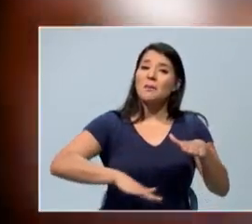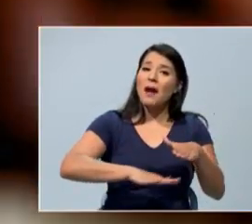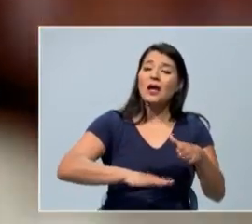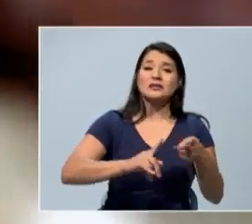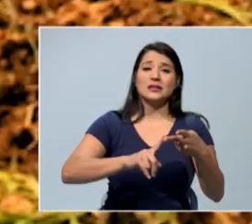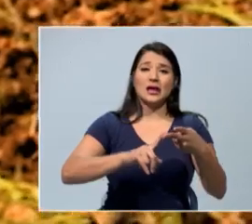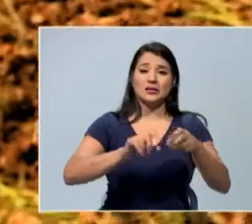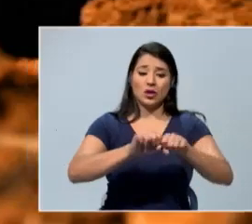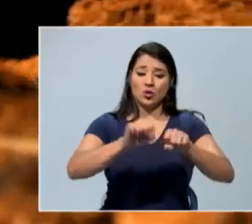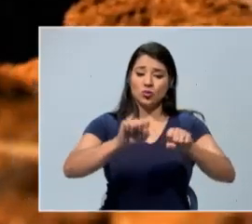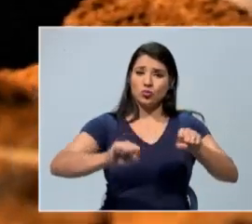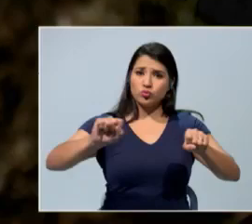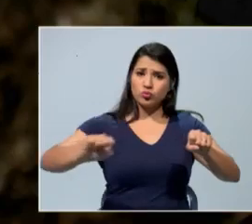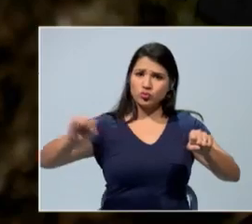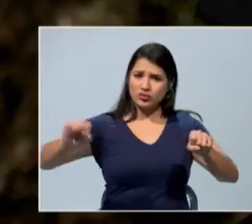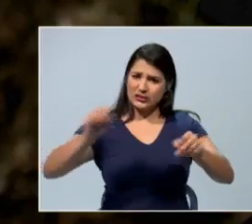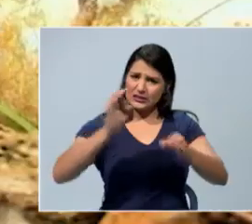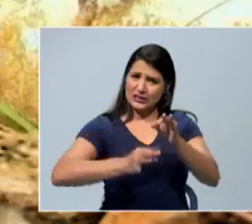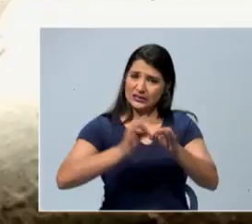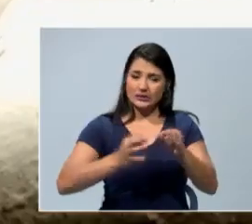sencillas.